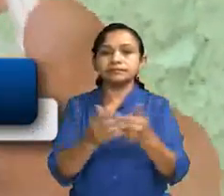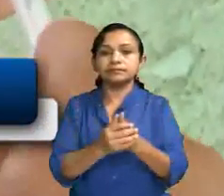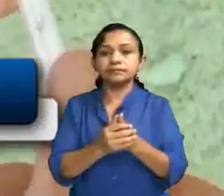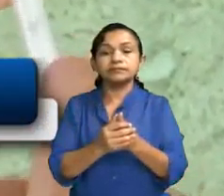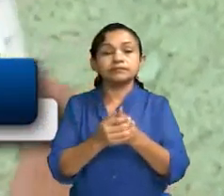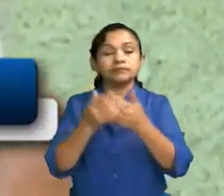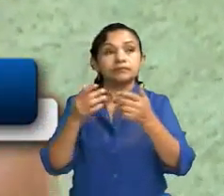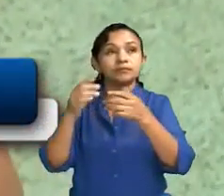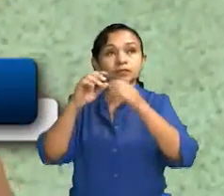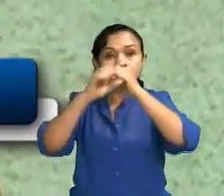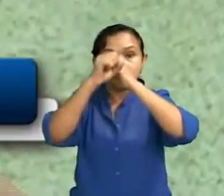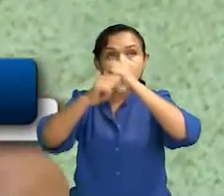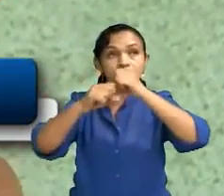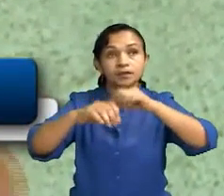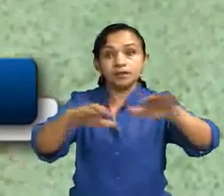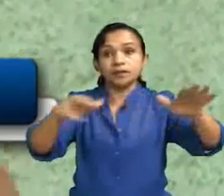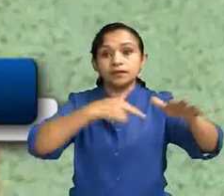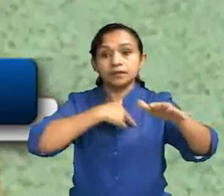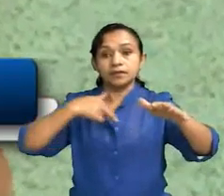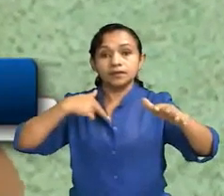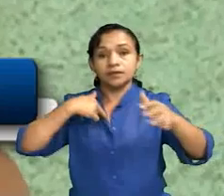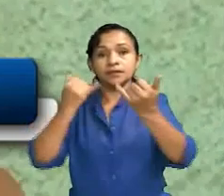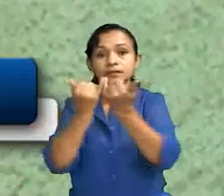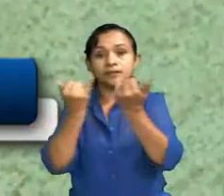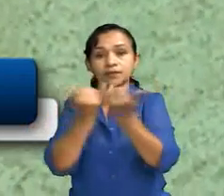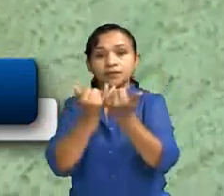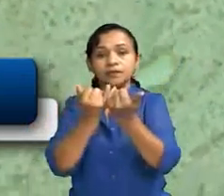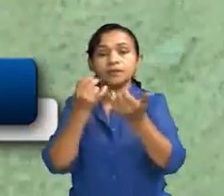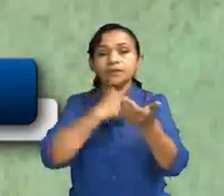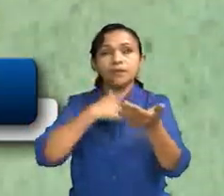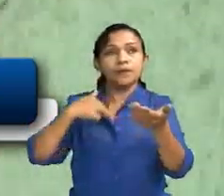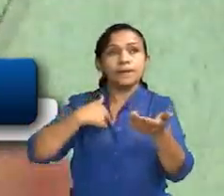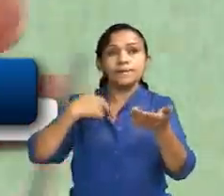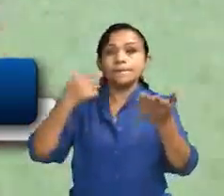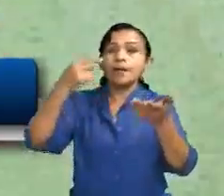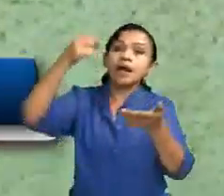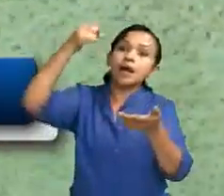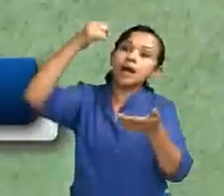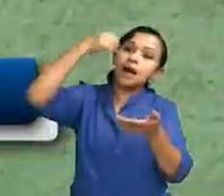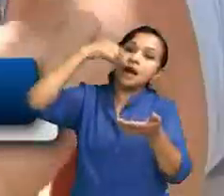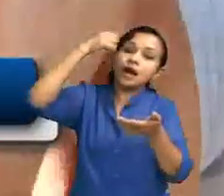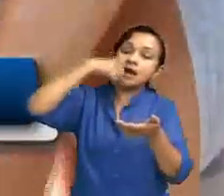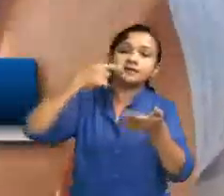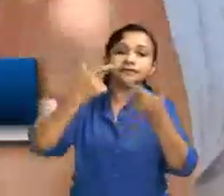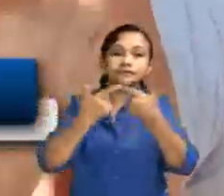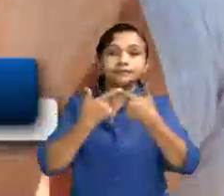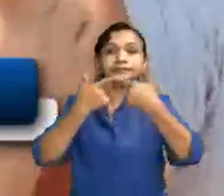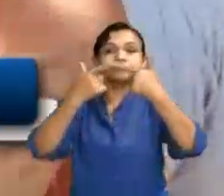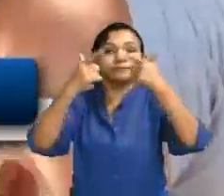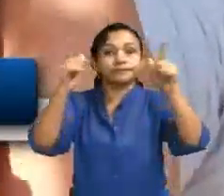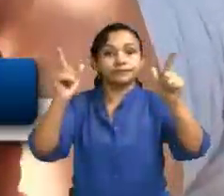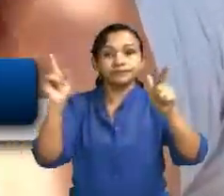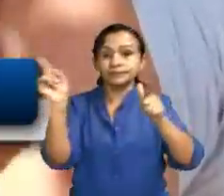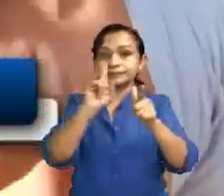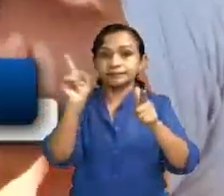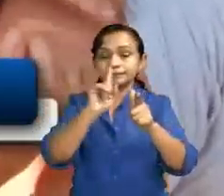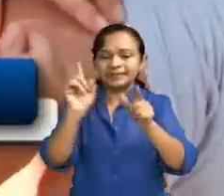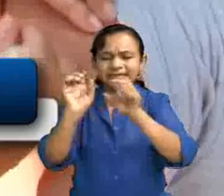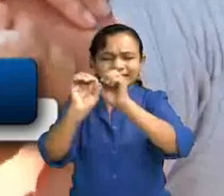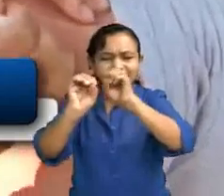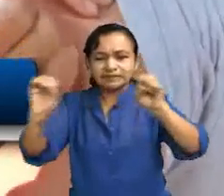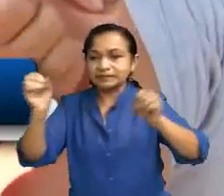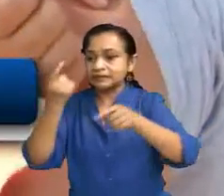Por las campañas que nosotros realizamos. Aparte de las campañas que se realizan, la vacunación es gratuita, no cobramos en ningún centro